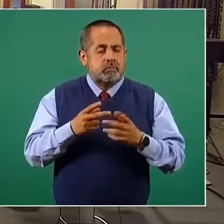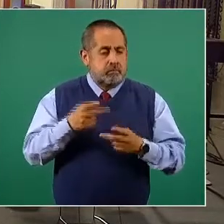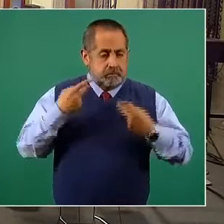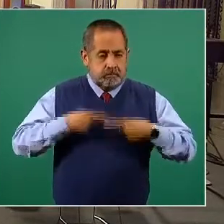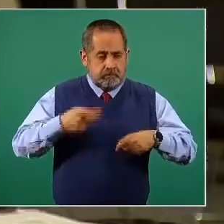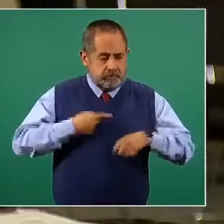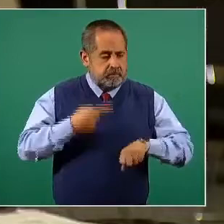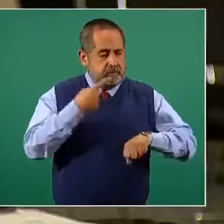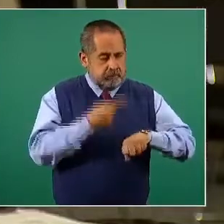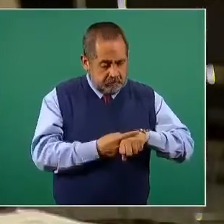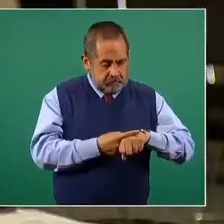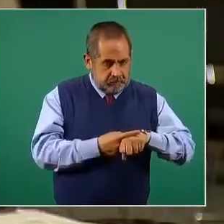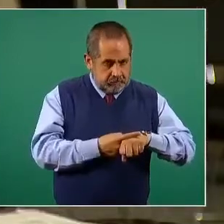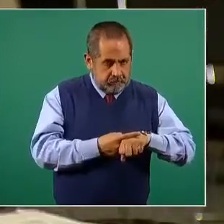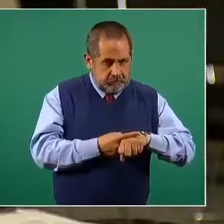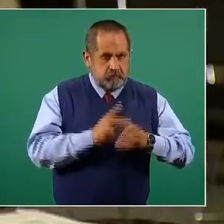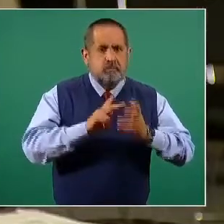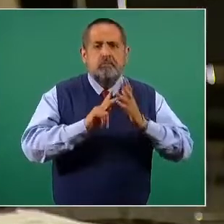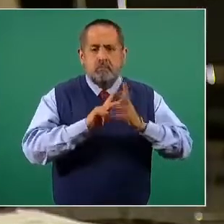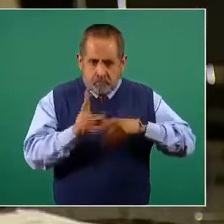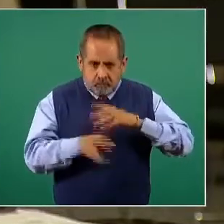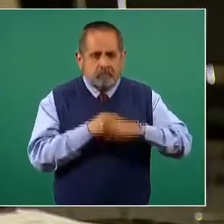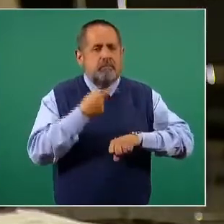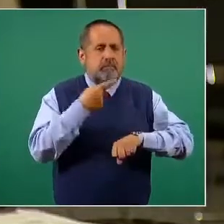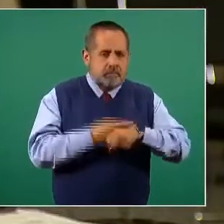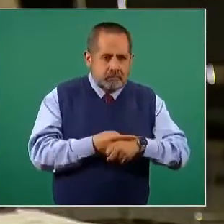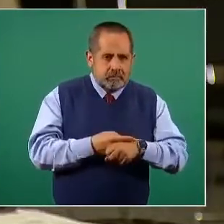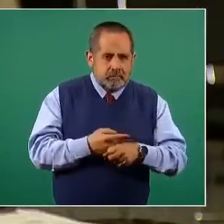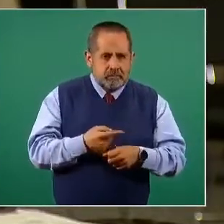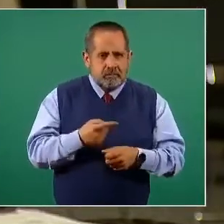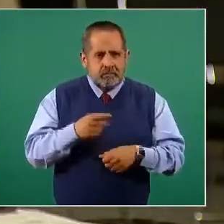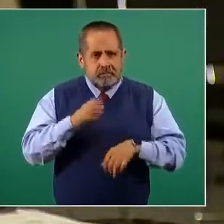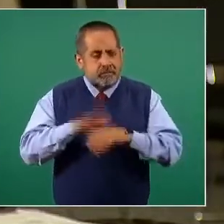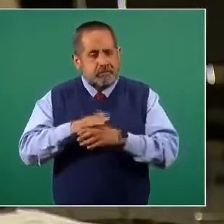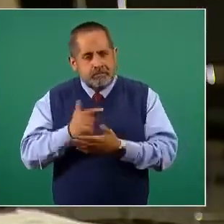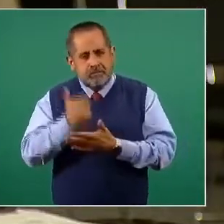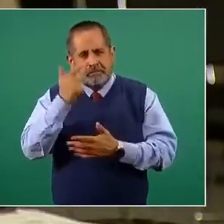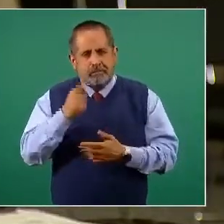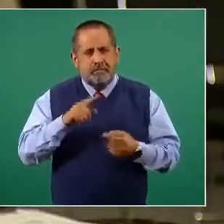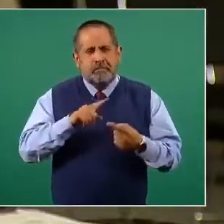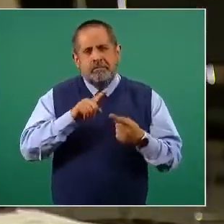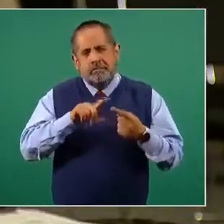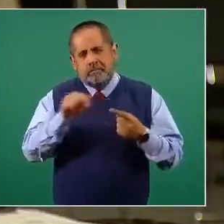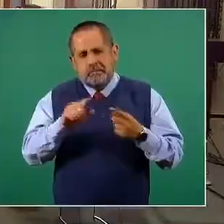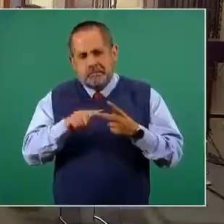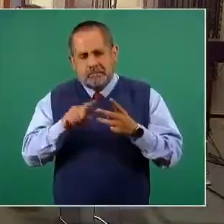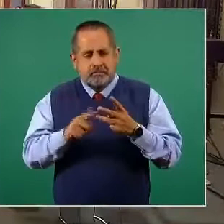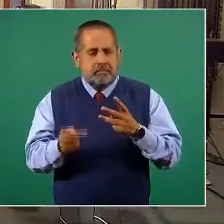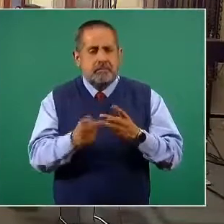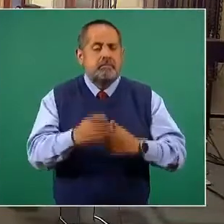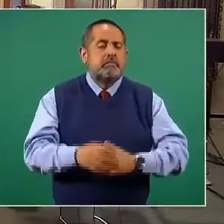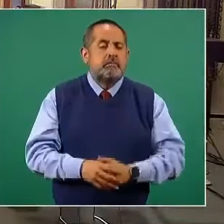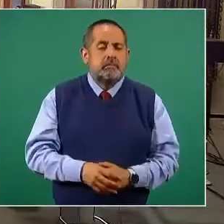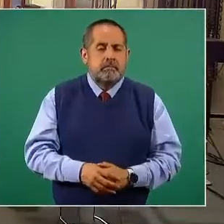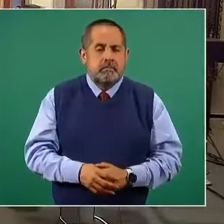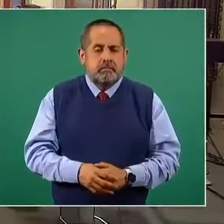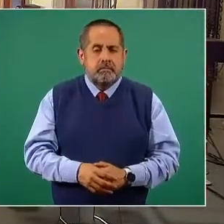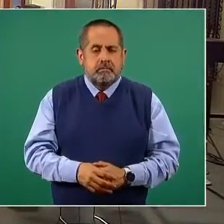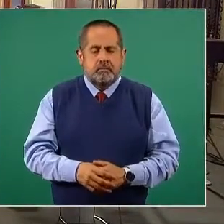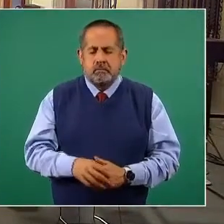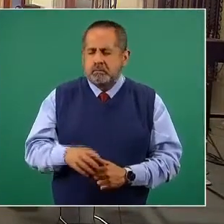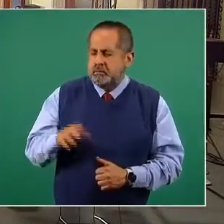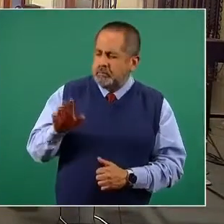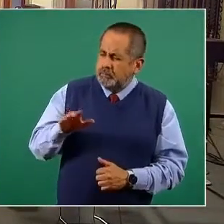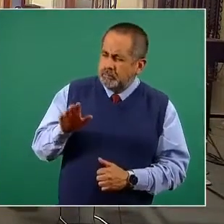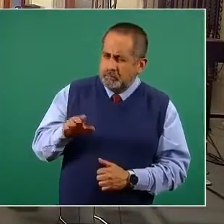recontagios y si tienen información de que el segundo contagio sea más grave. Y tengo 2 preguntas más. Si pudiéramos actualizar la